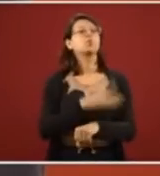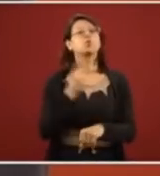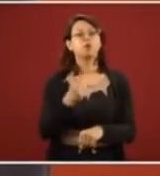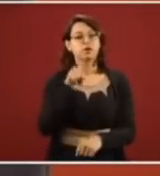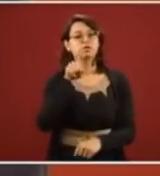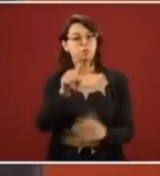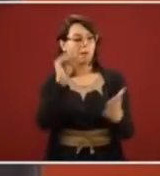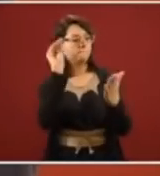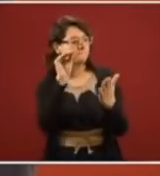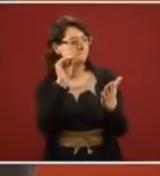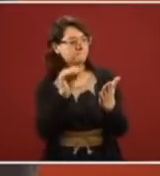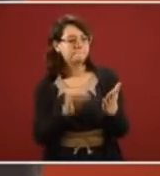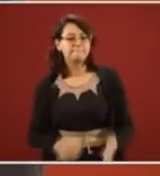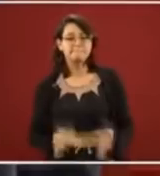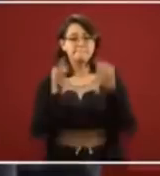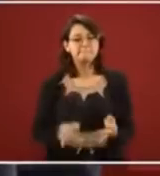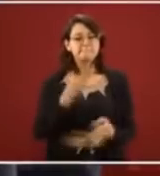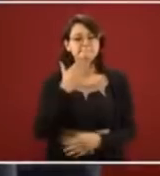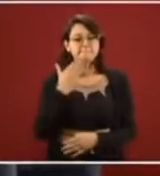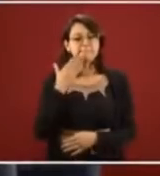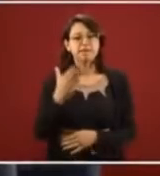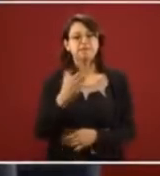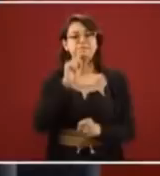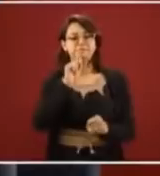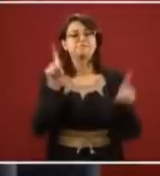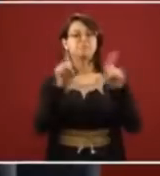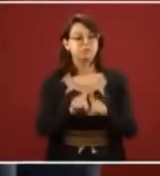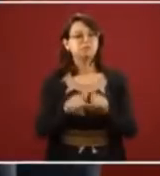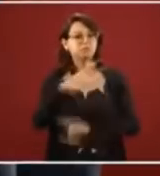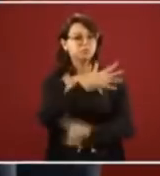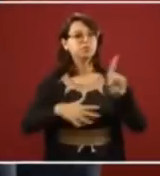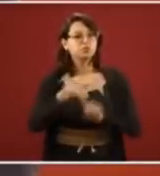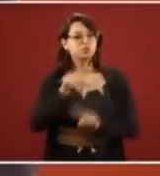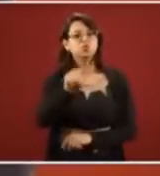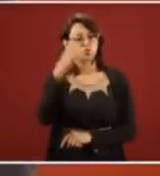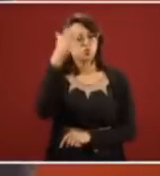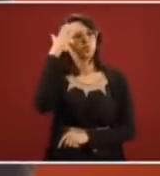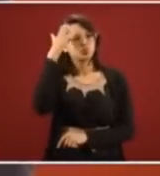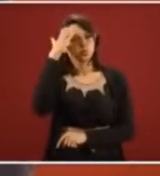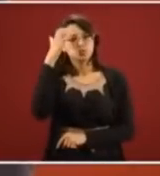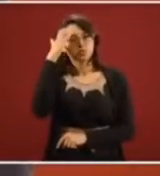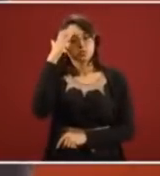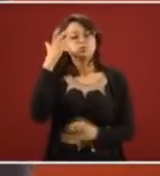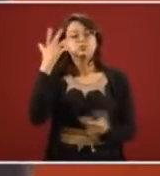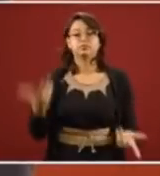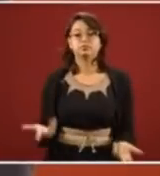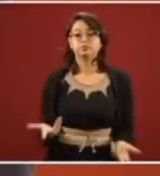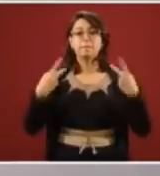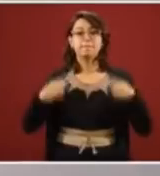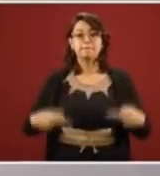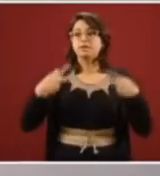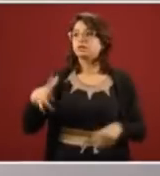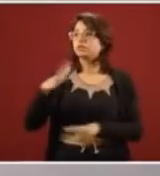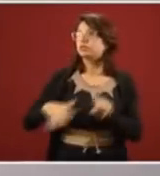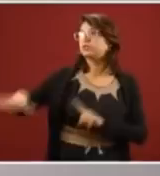fundada, conoces, sí, lo que está sucediendo. O sea, como todos los mexicanos lo